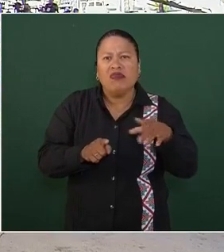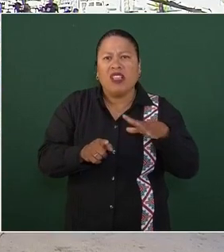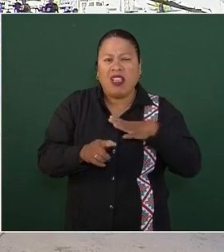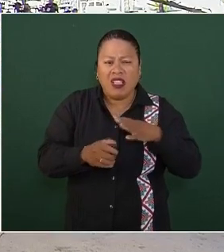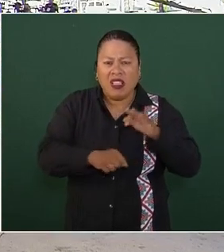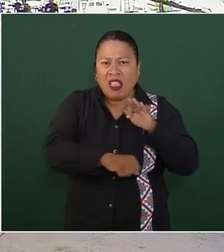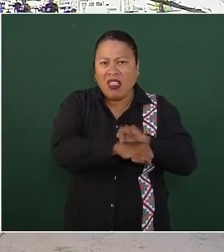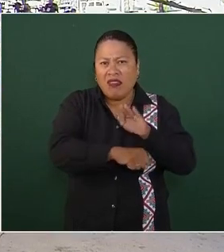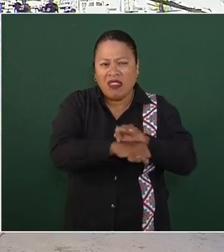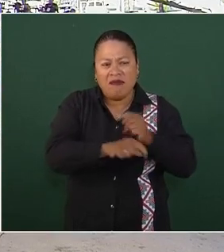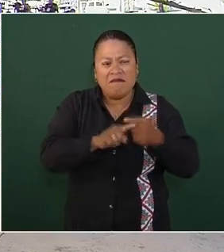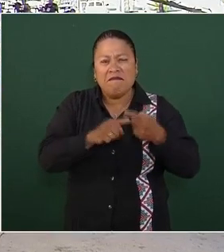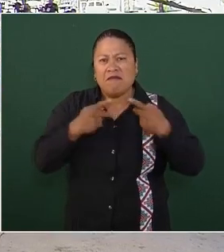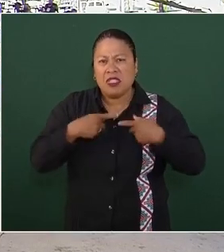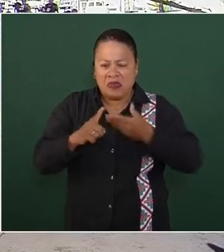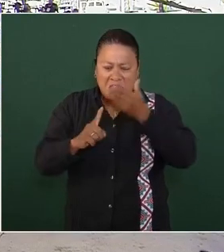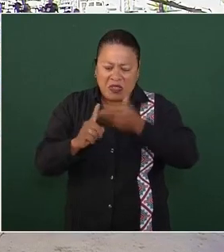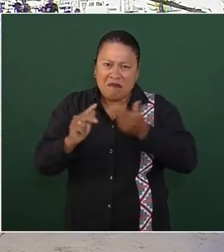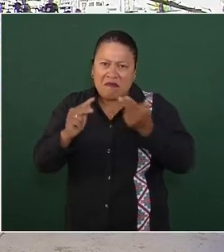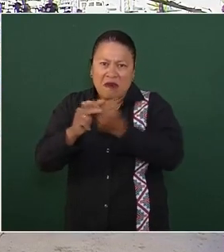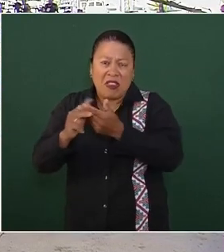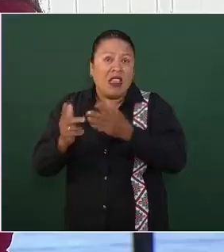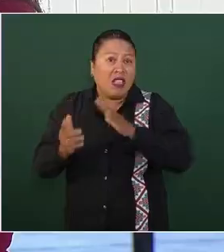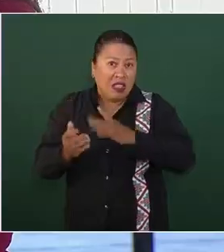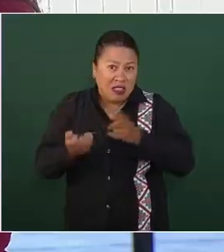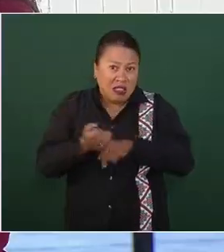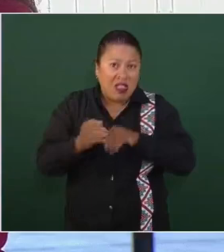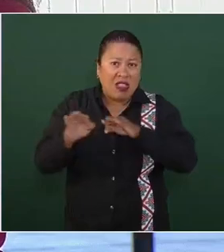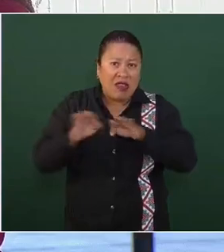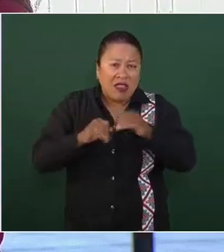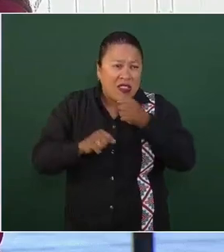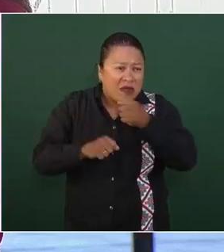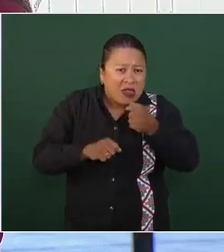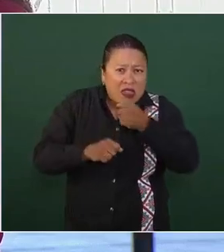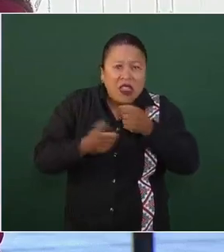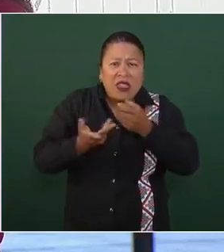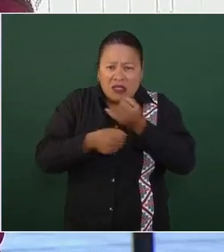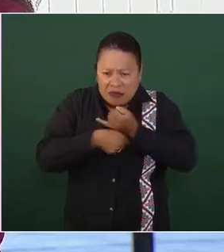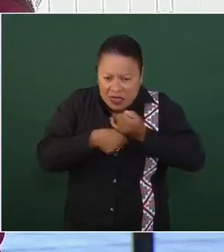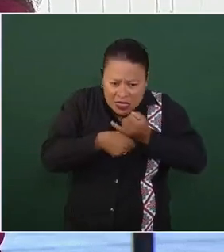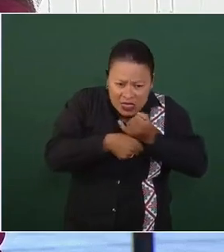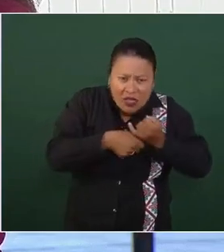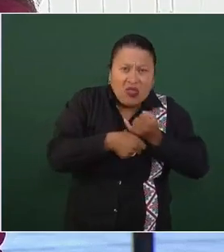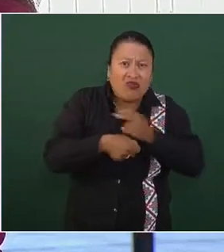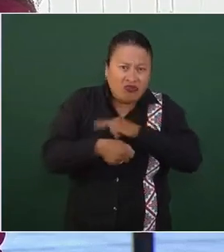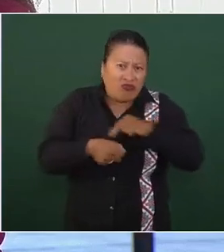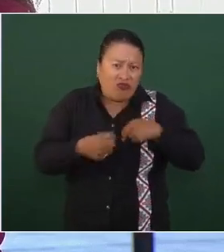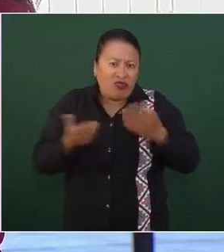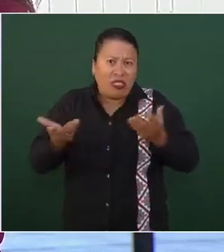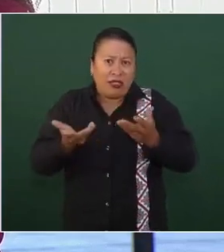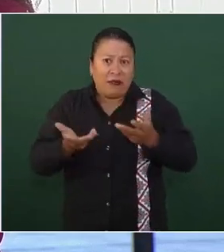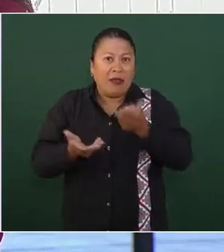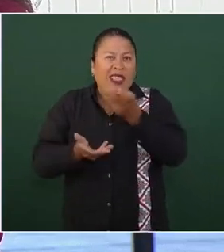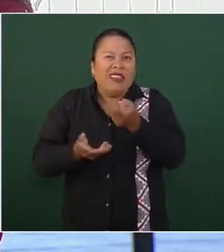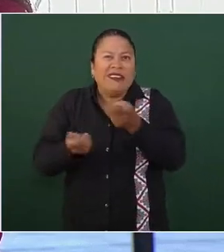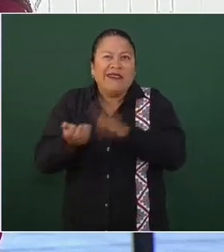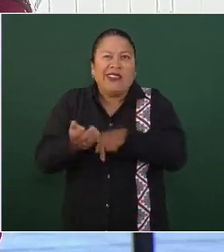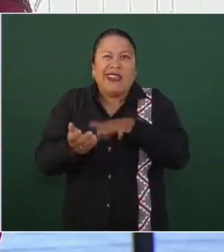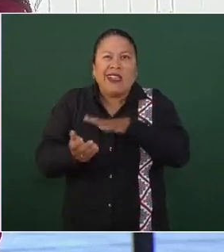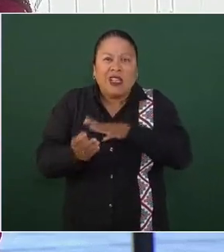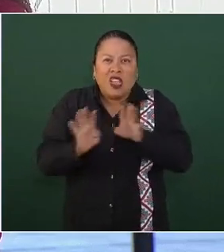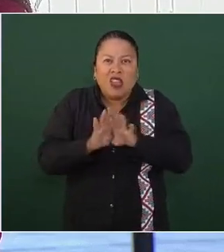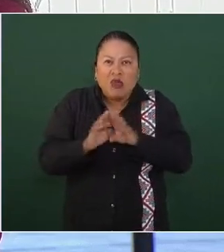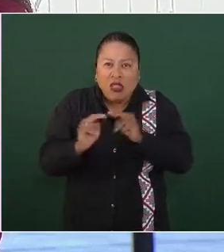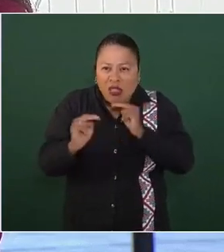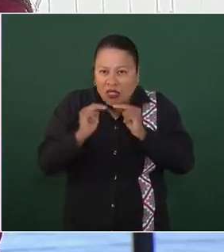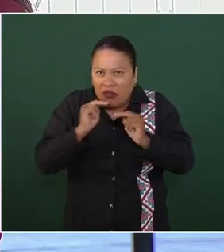al autor intelectual exhibida en los trabajos periodísticos de investigación que realizamos o sea este es un negocio entre los